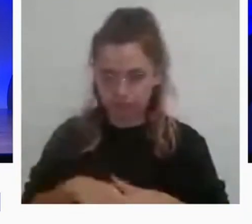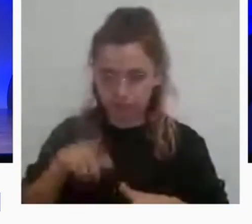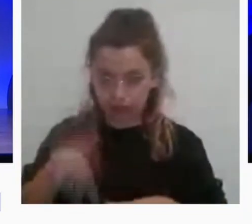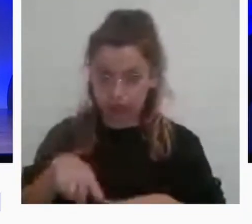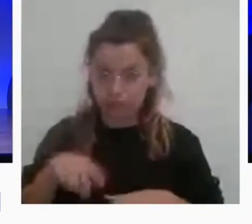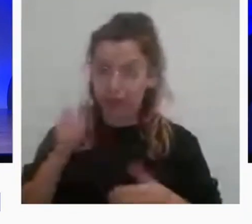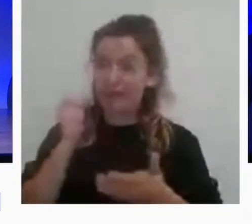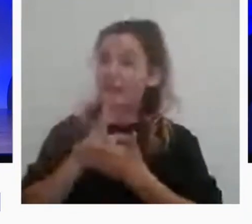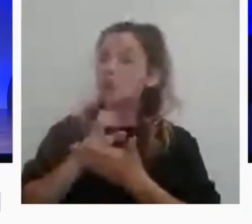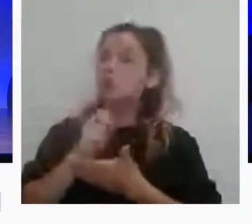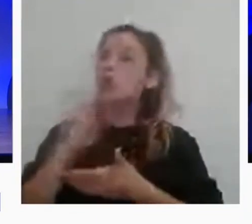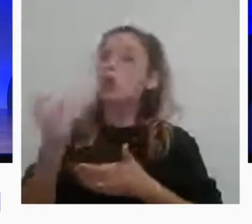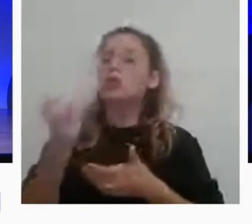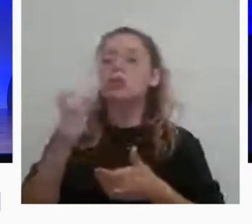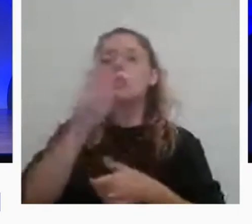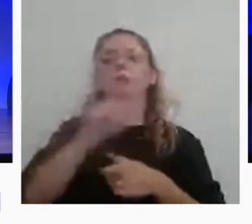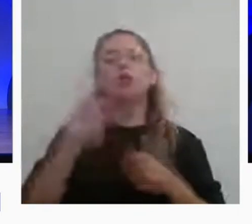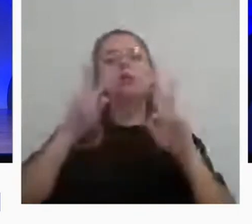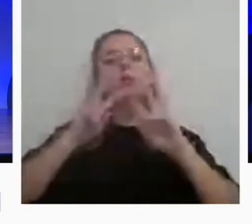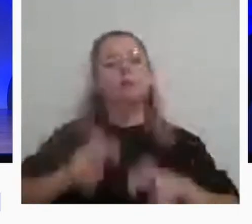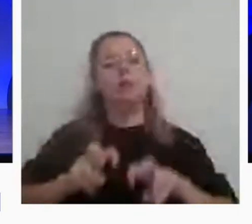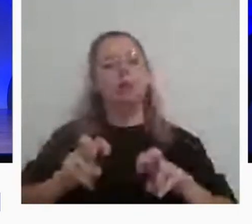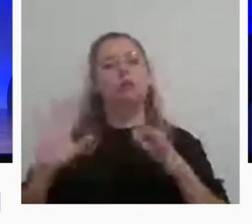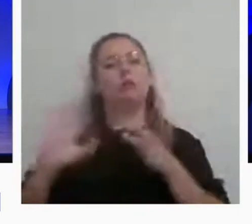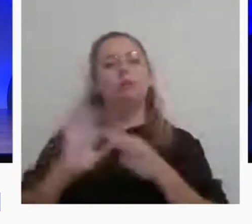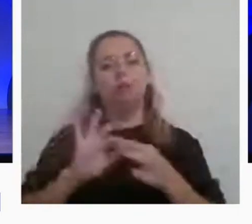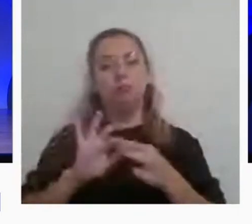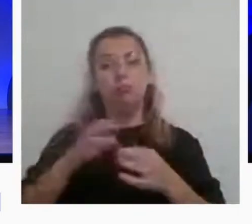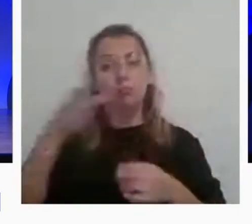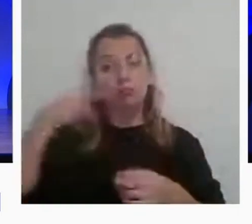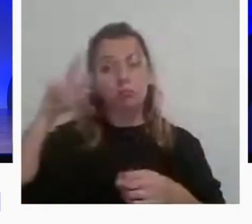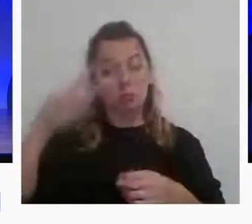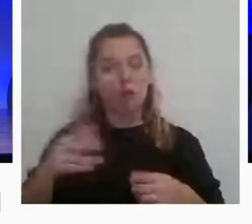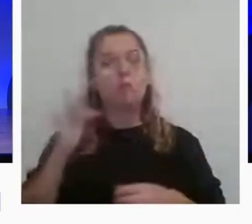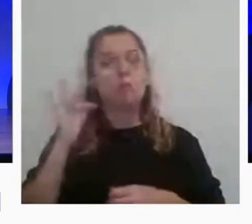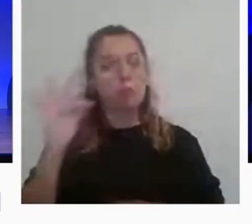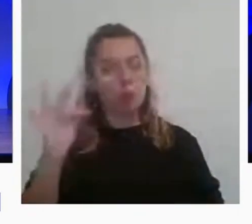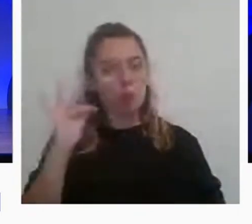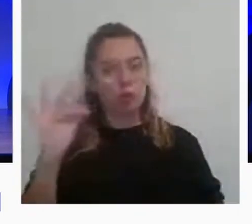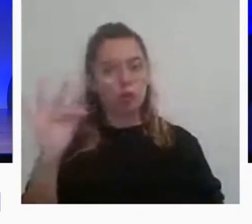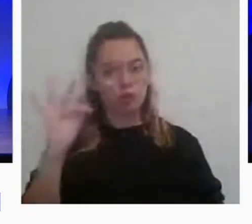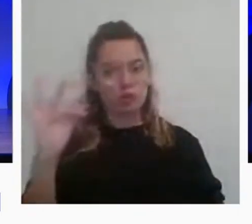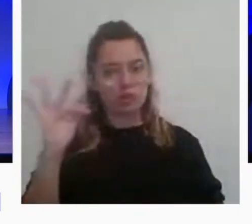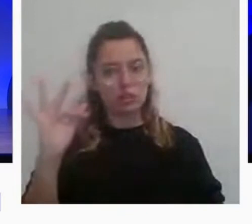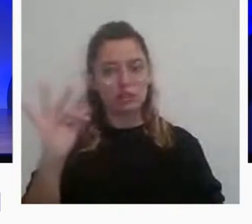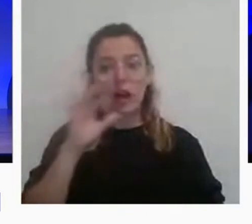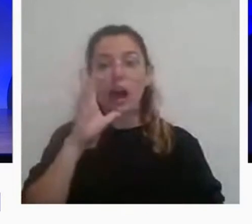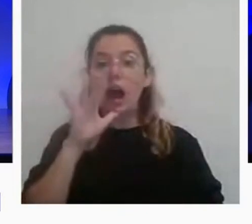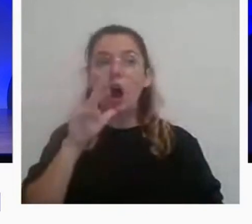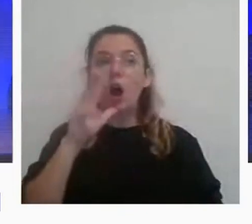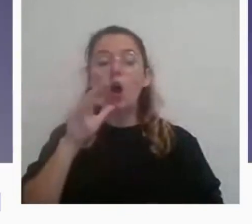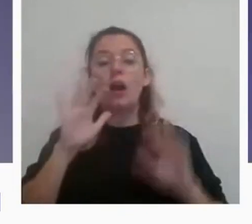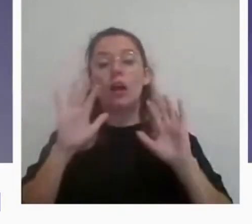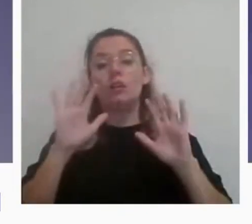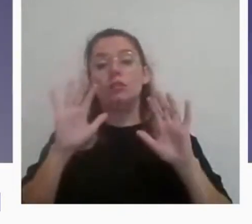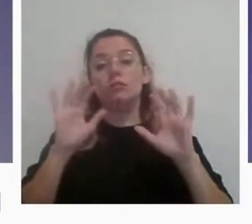personas investigadoras y bueno, la experiencia ha sido muy positiva y ahora nos encontramos en pleno proceso de renovación del Consejo y bueno,